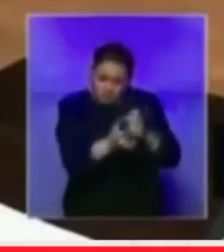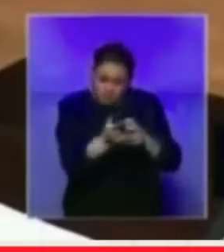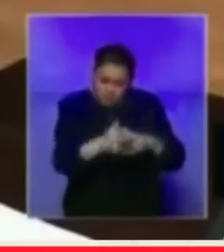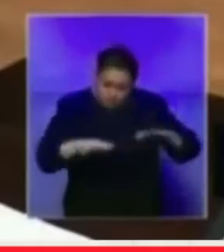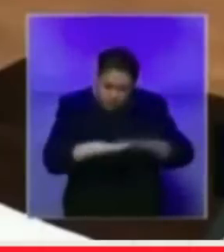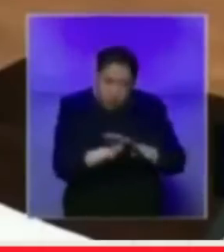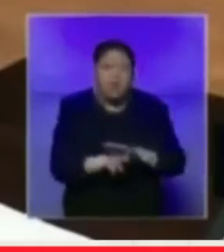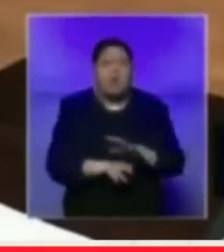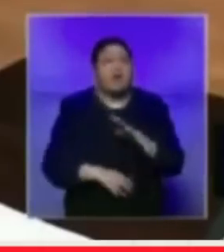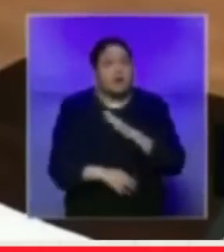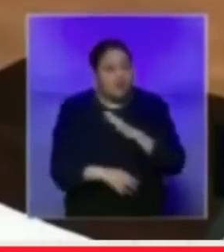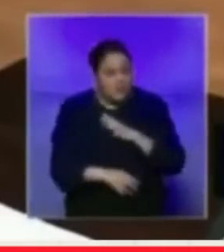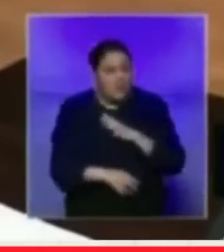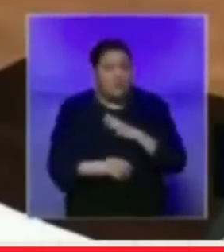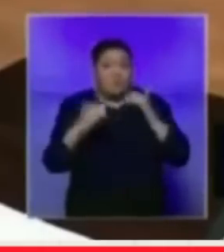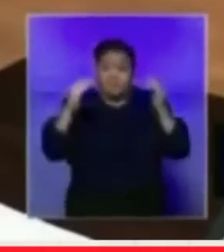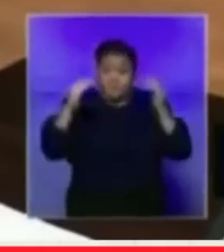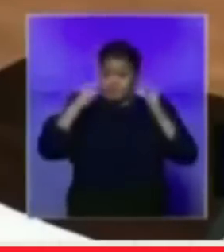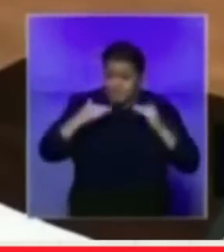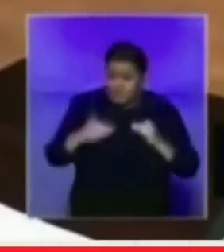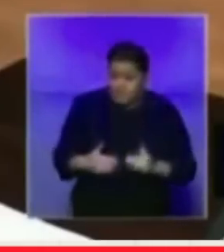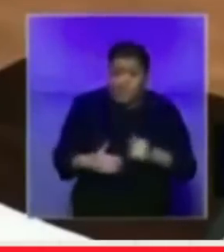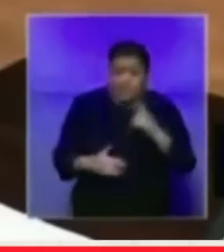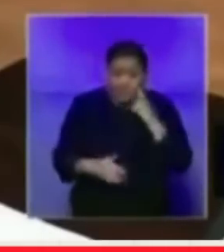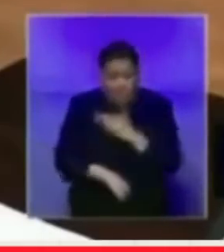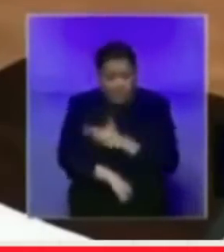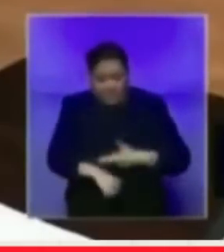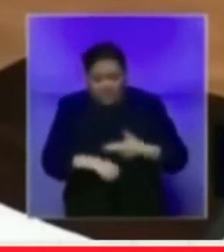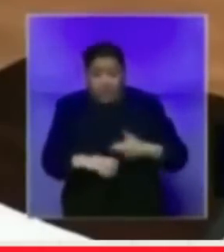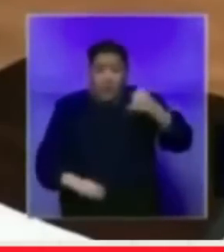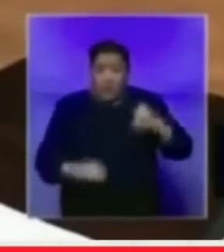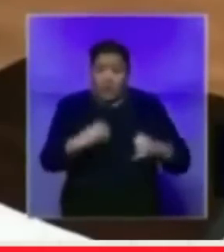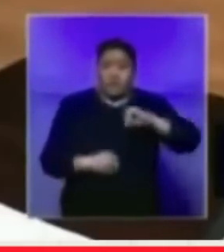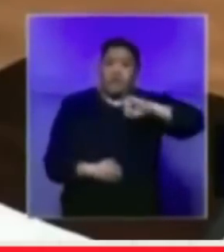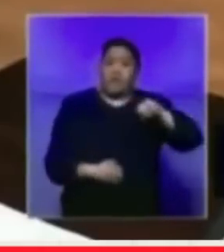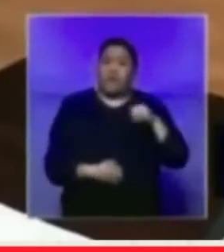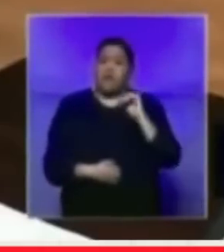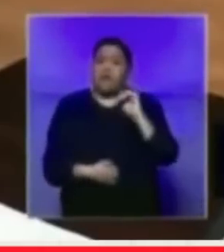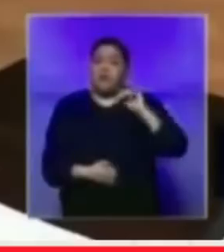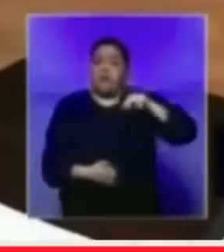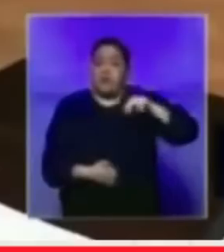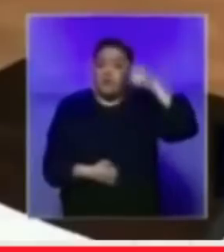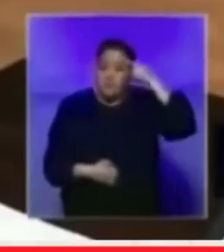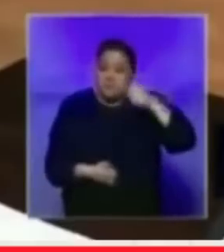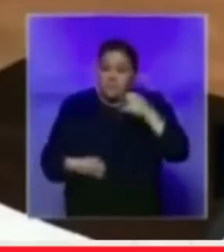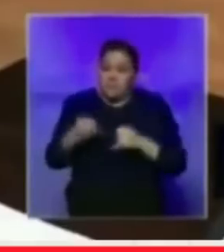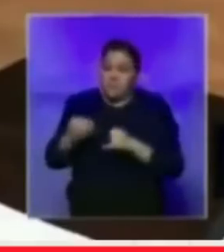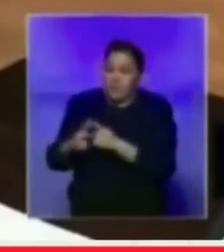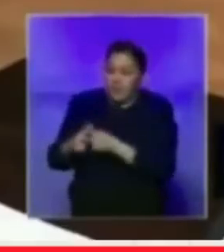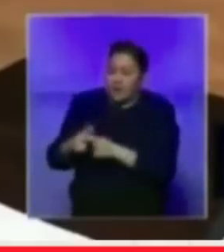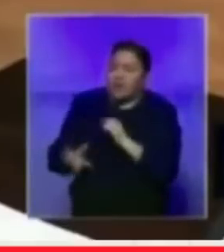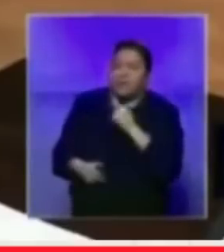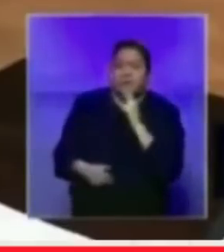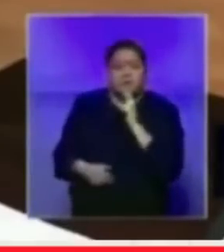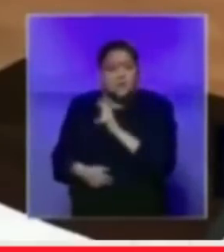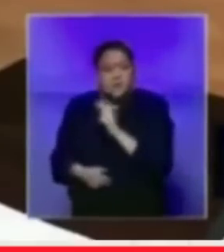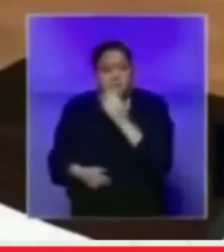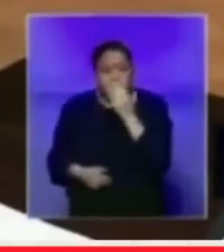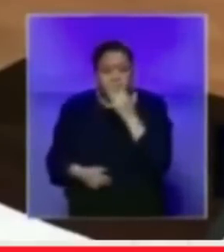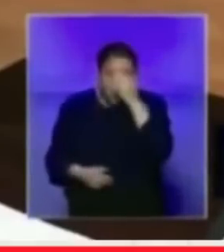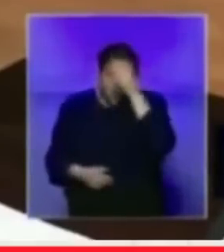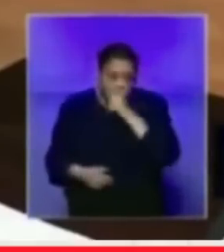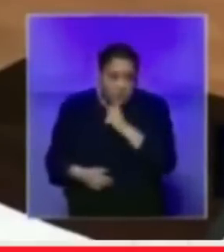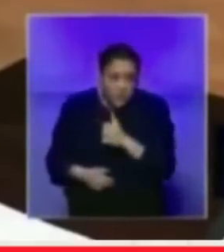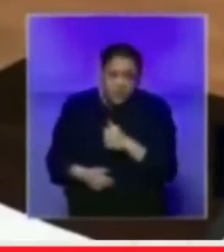violado. Posteriormente, a través de los juicios de inconformidad interpuesto en contra de los resultados consignados en las actas de